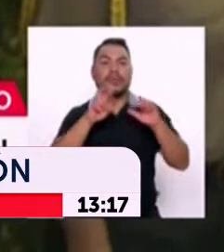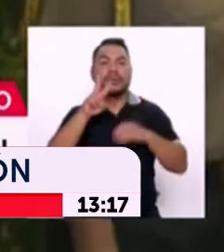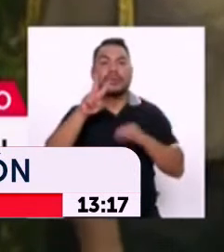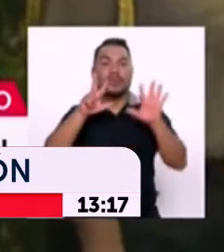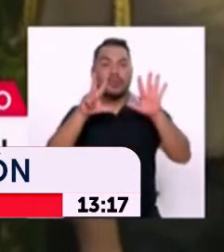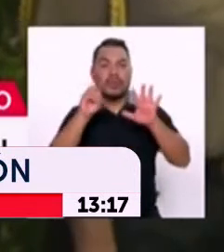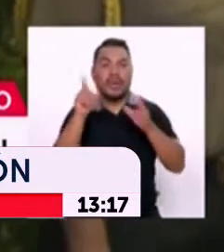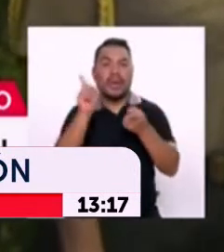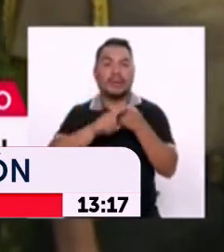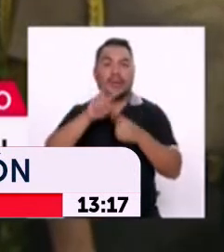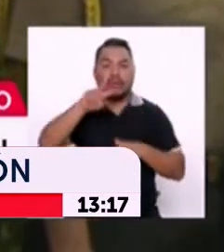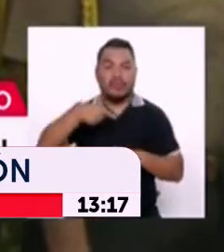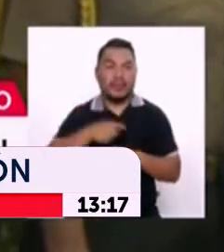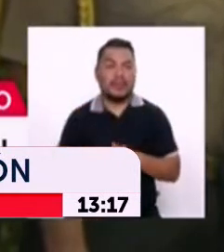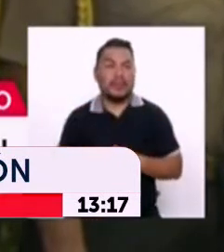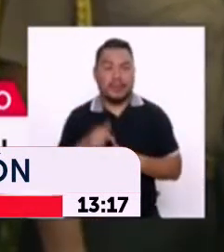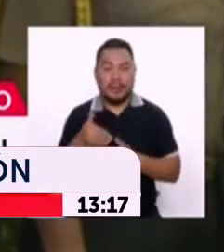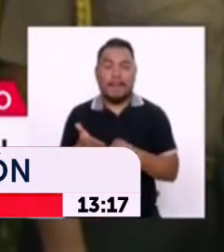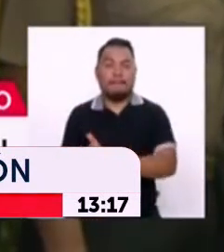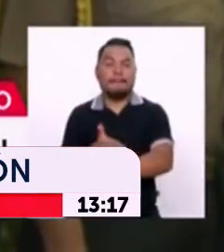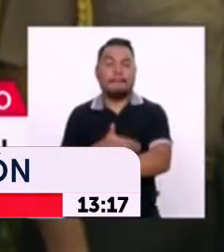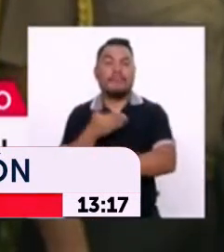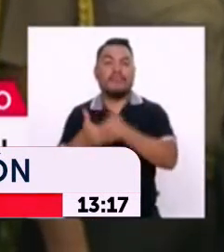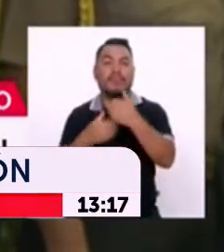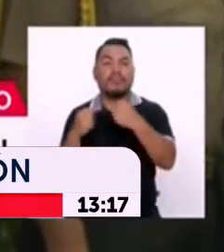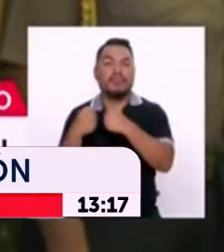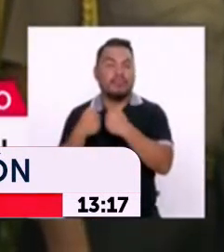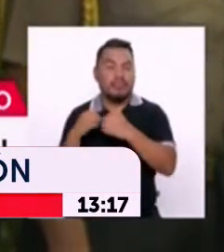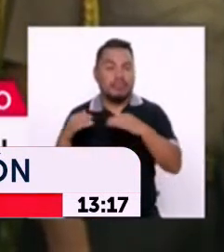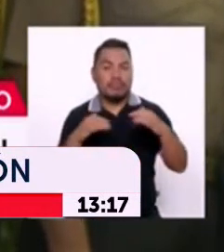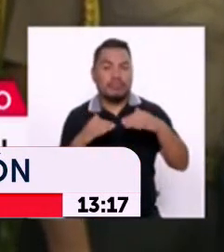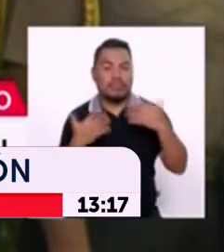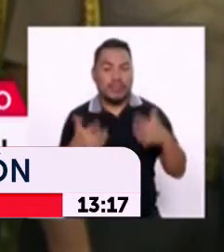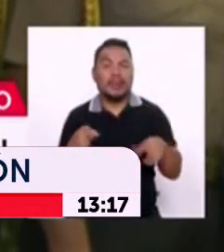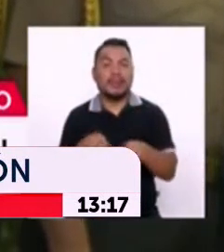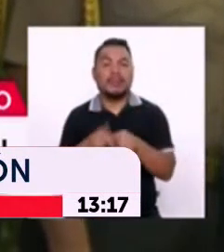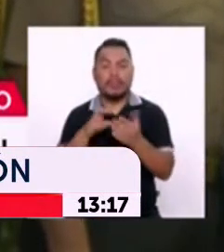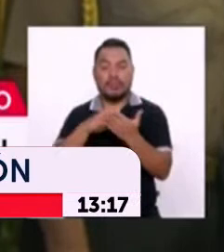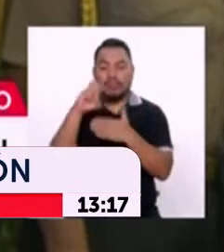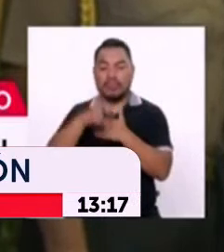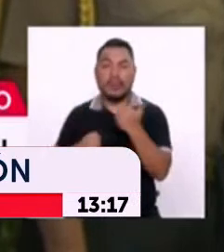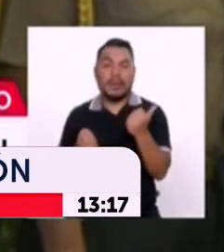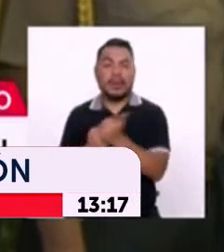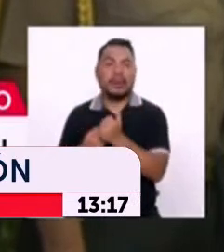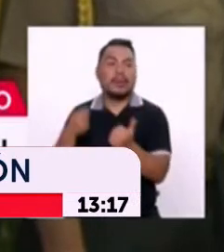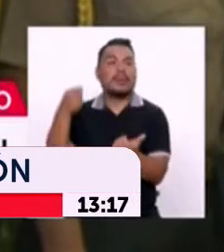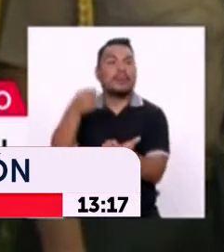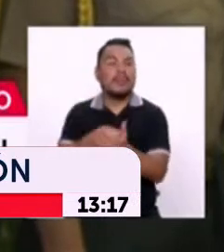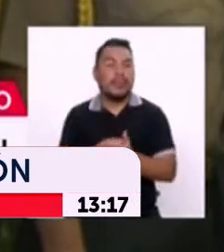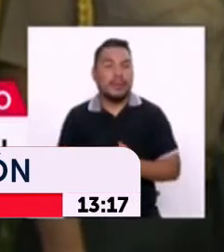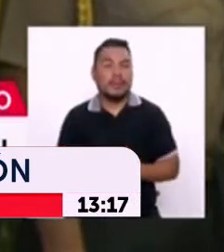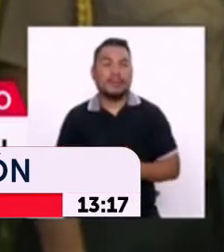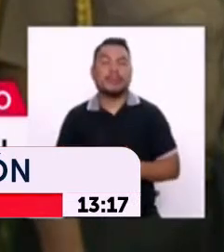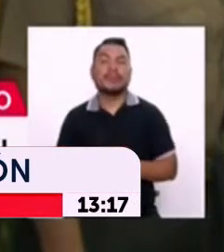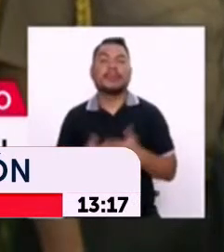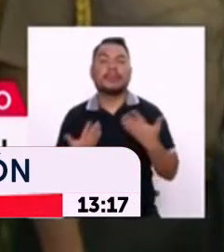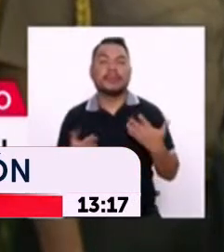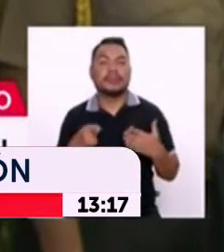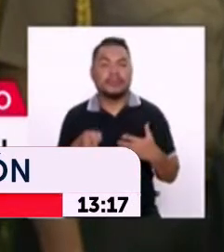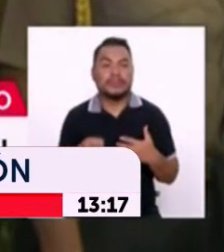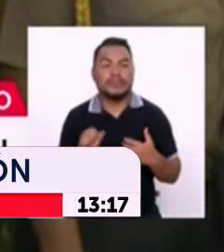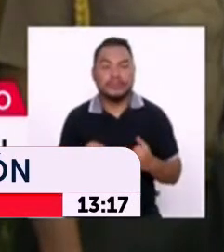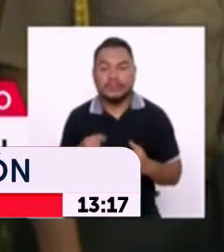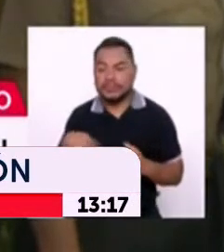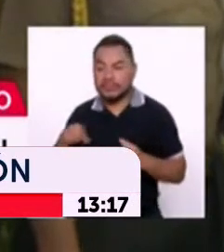1980 al 2000, y este proceso de violencia también ha generado un programa de compensación, de retribución, y